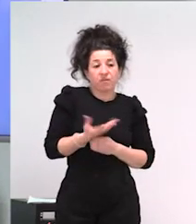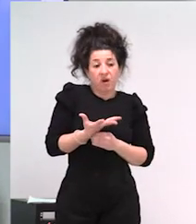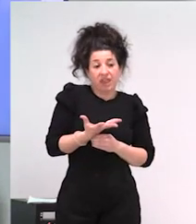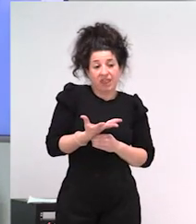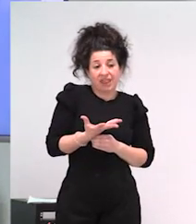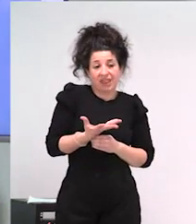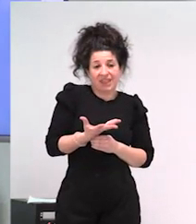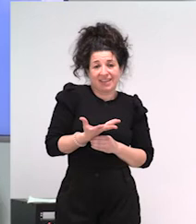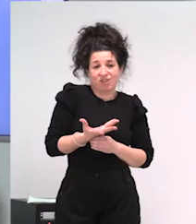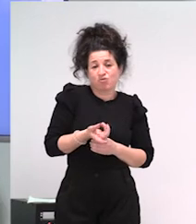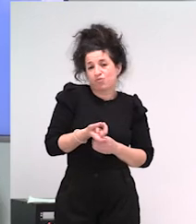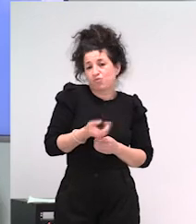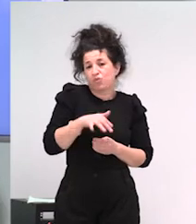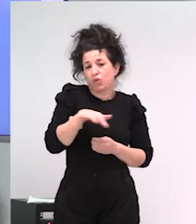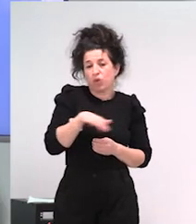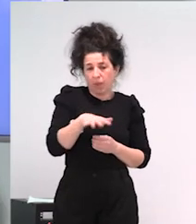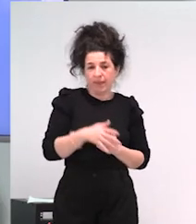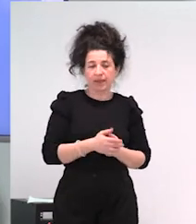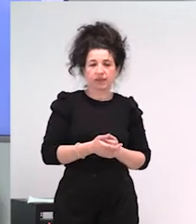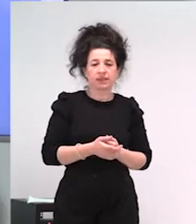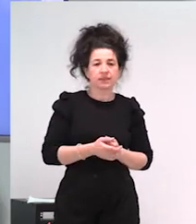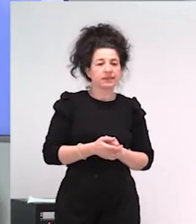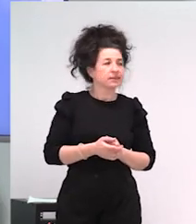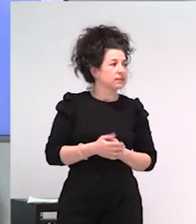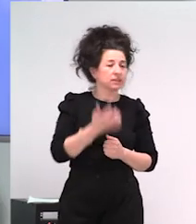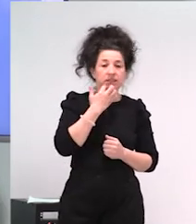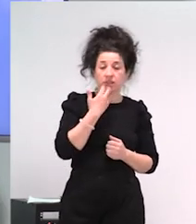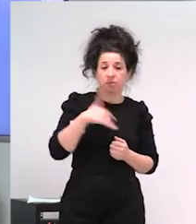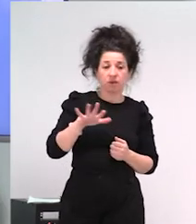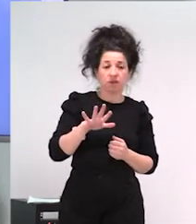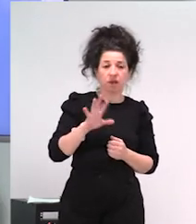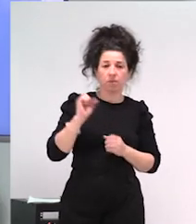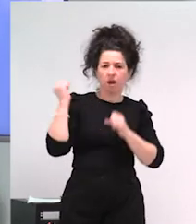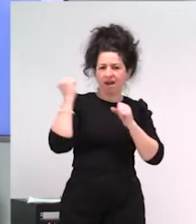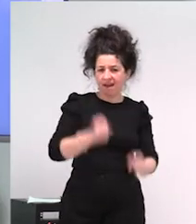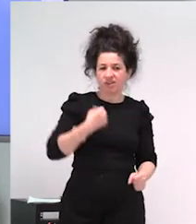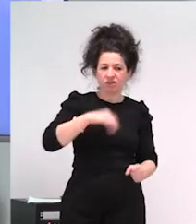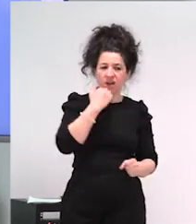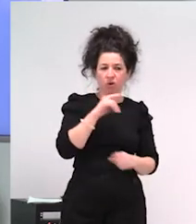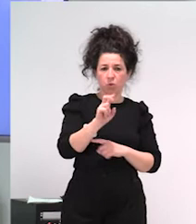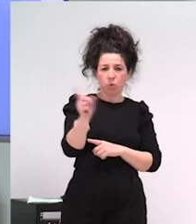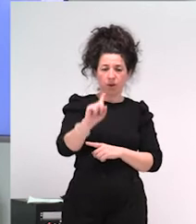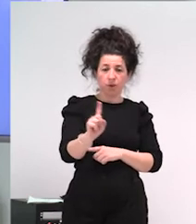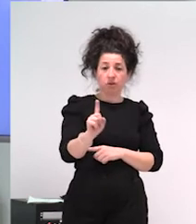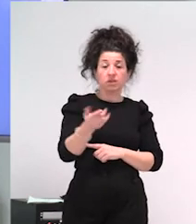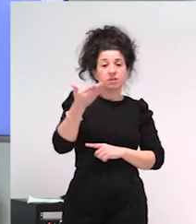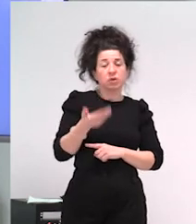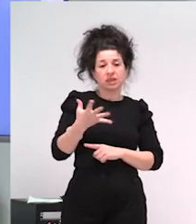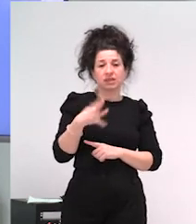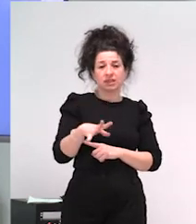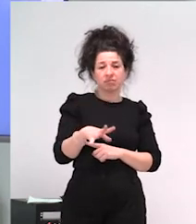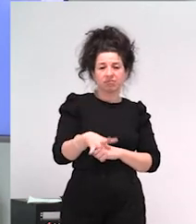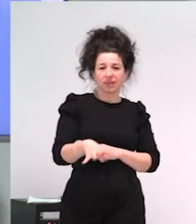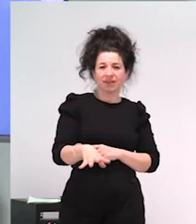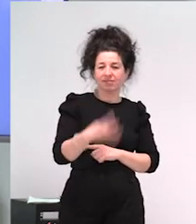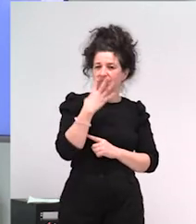de emergencias no era nuevo y es una cosa que se lleva produciendo durante diversos años, también es importante entender que Fridays